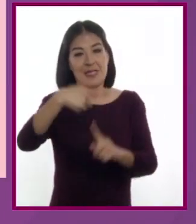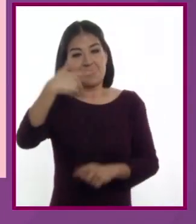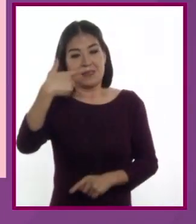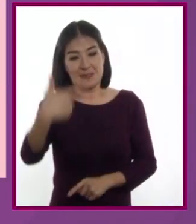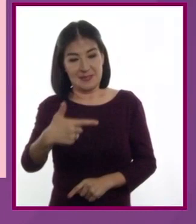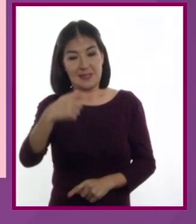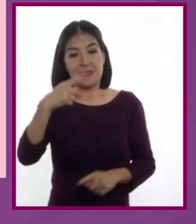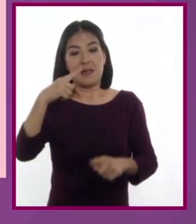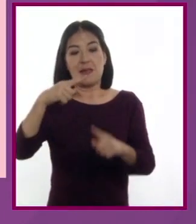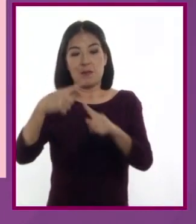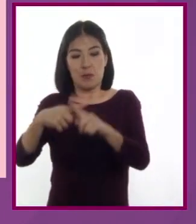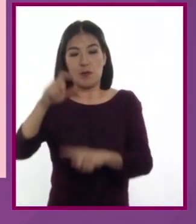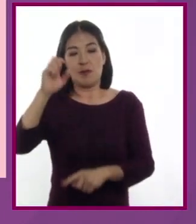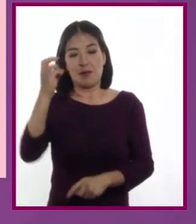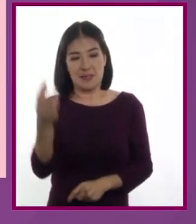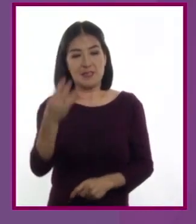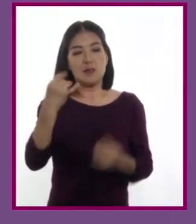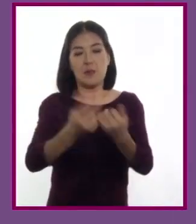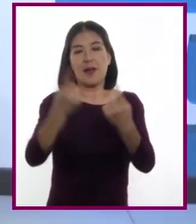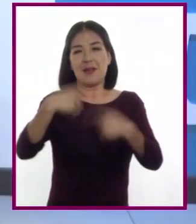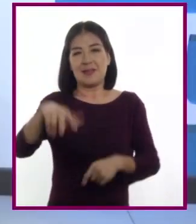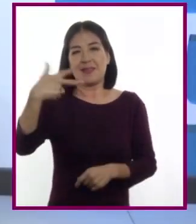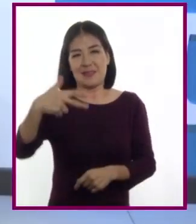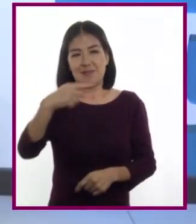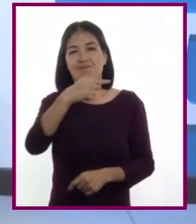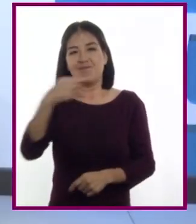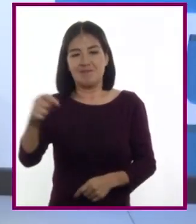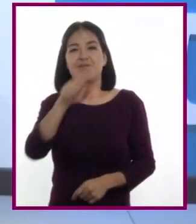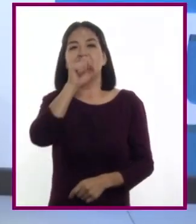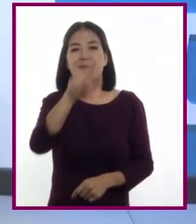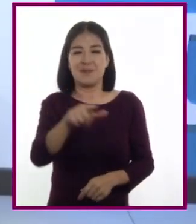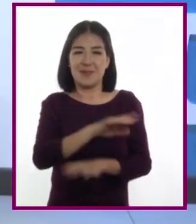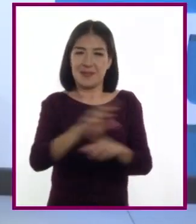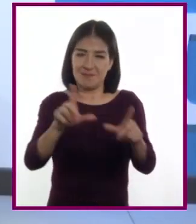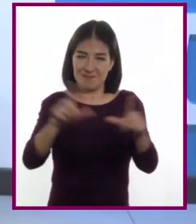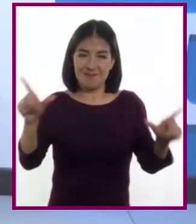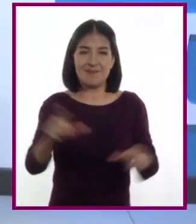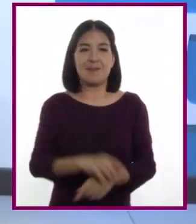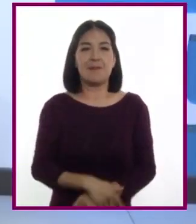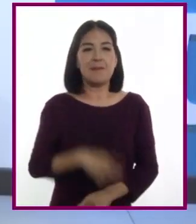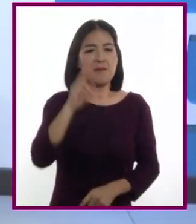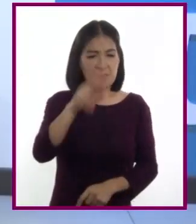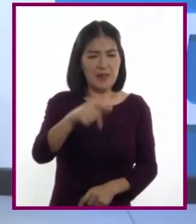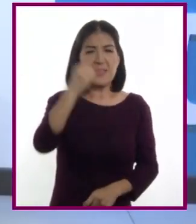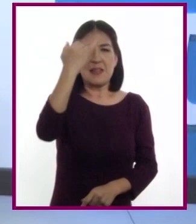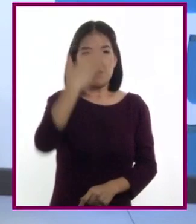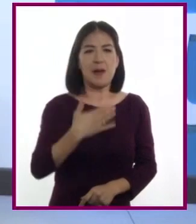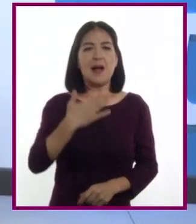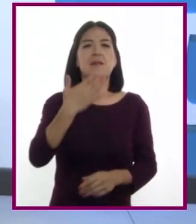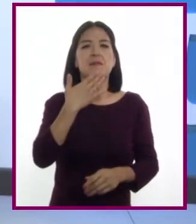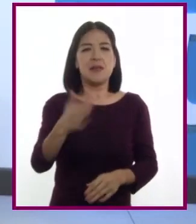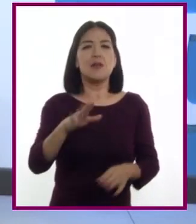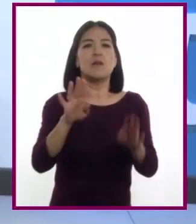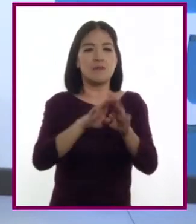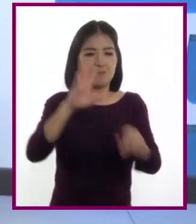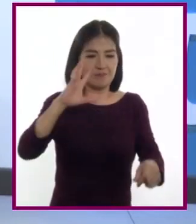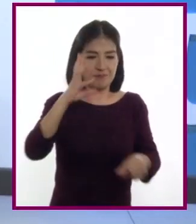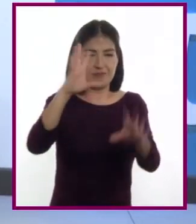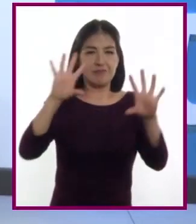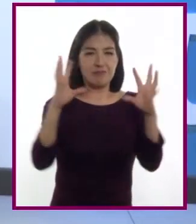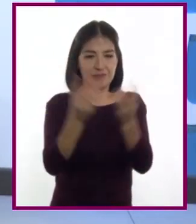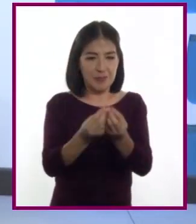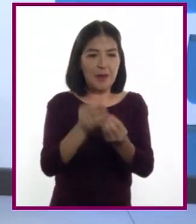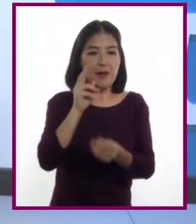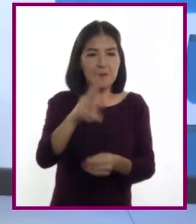es igual a 13 negativo. ¡Listo! En la imagen pudimos ver que el resultado de la operación